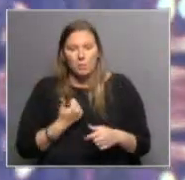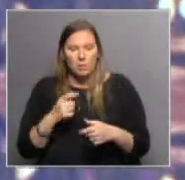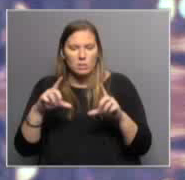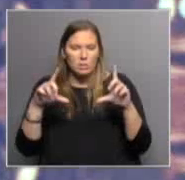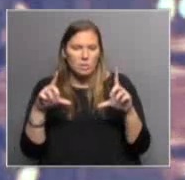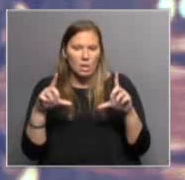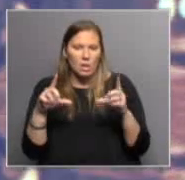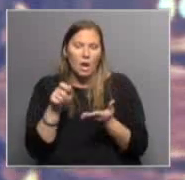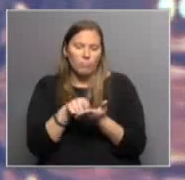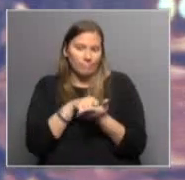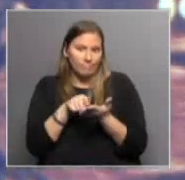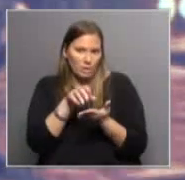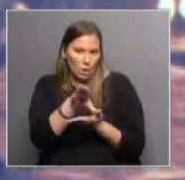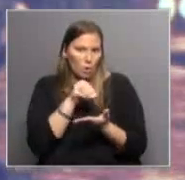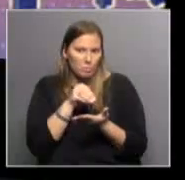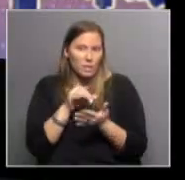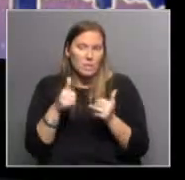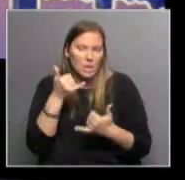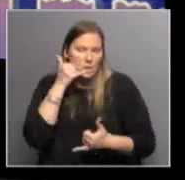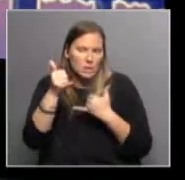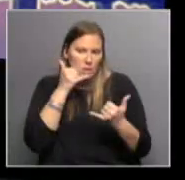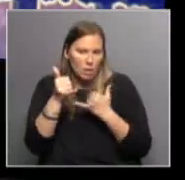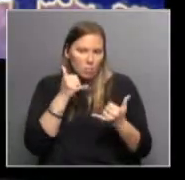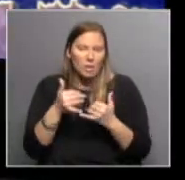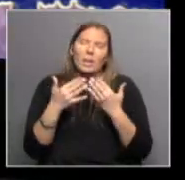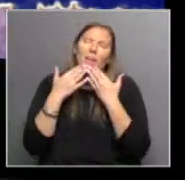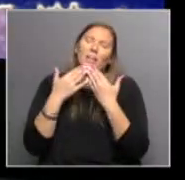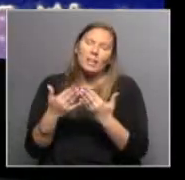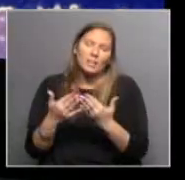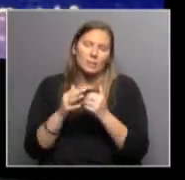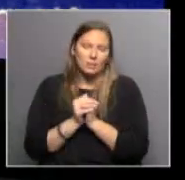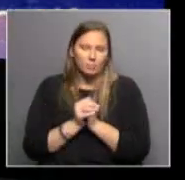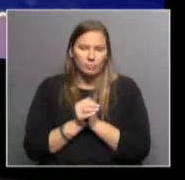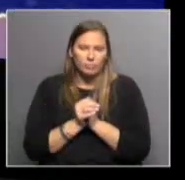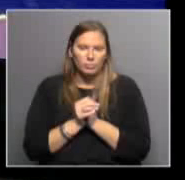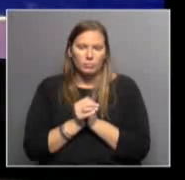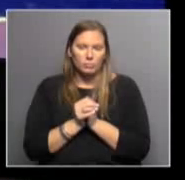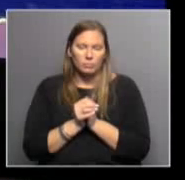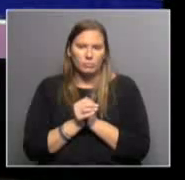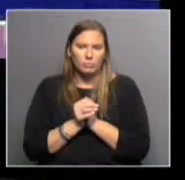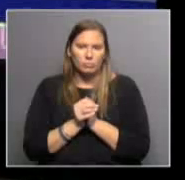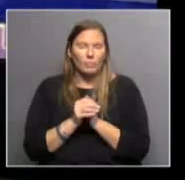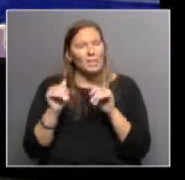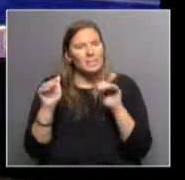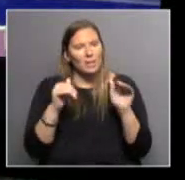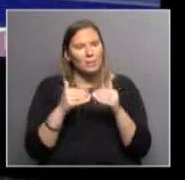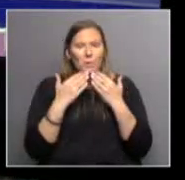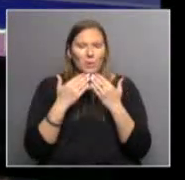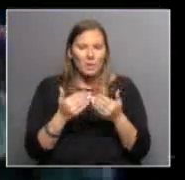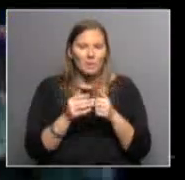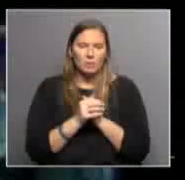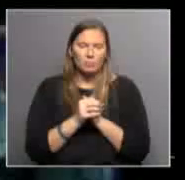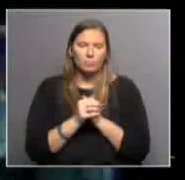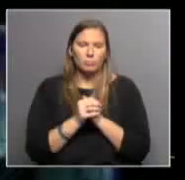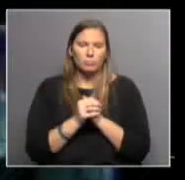y los apunte y ya llame para aportar. Muchísimas gracias, Fernanda. Un saludo, muchas gracias a